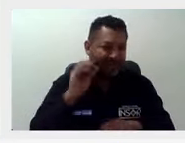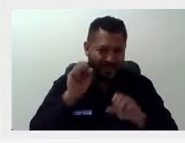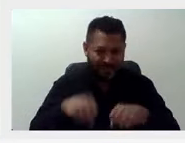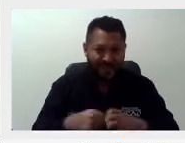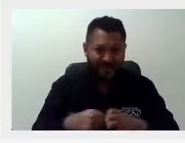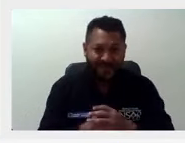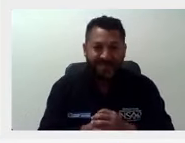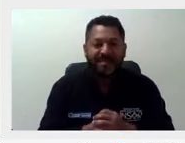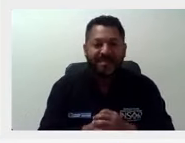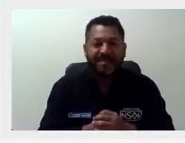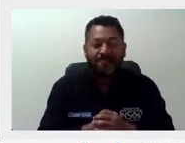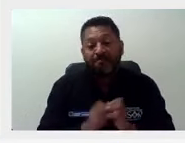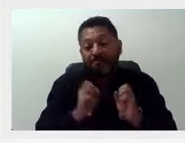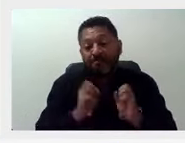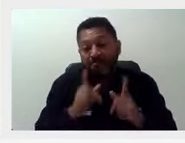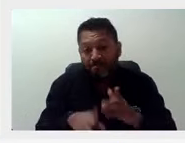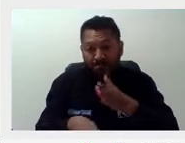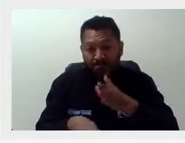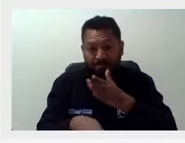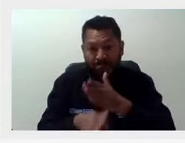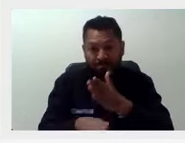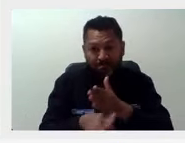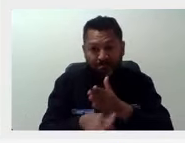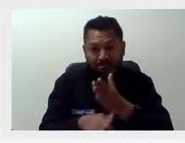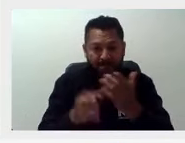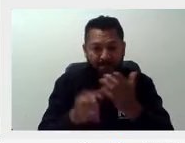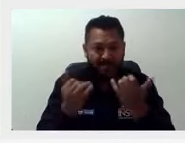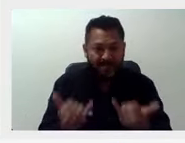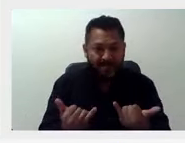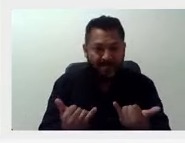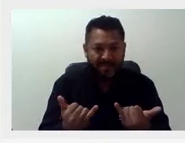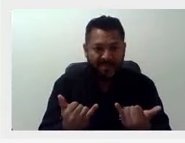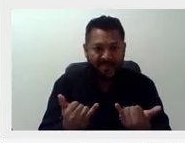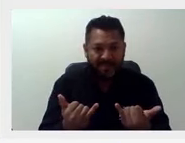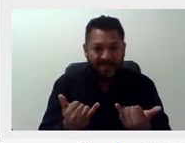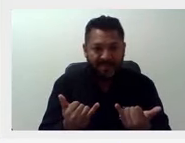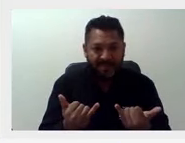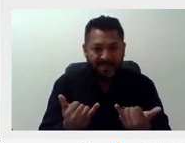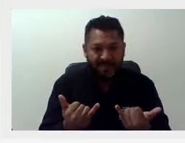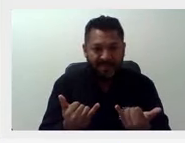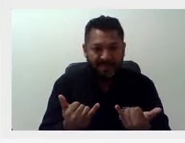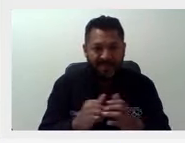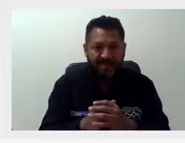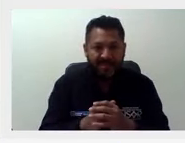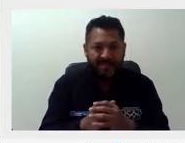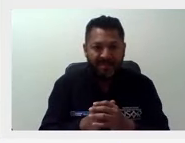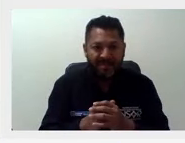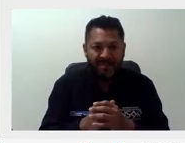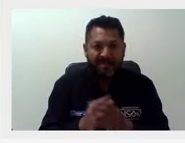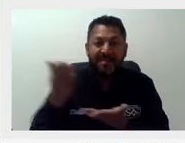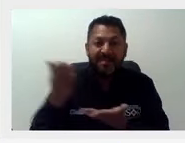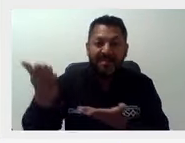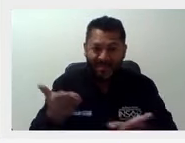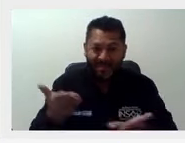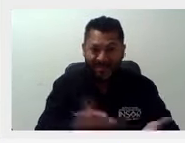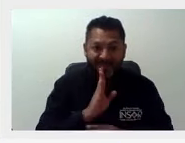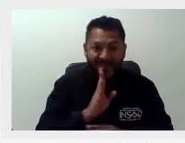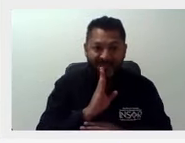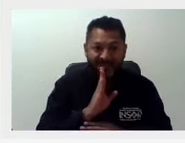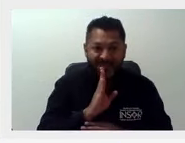Sin más preámbulo, vamos a darle la bienvenida a nuestras dos invitadas el día de hoy, Mónica Cortés y